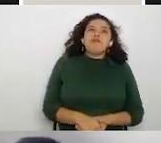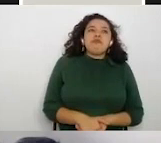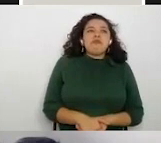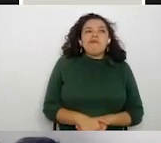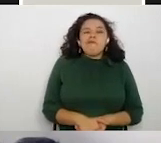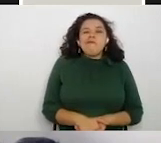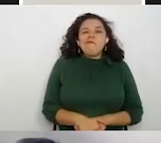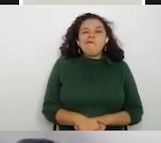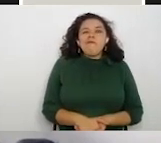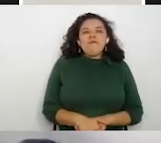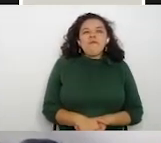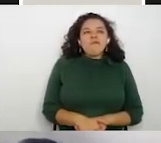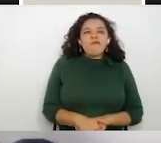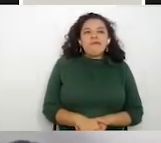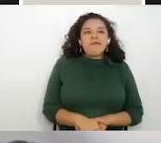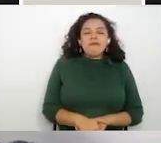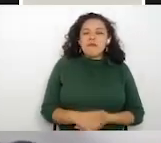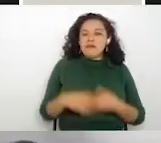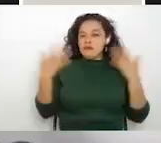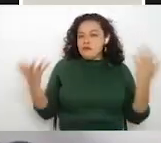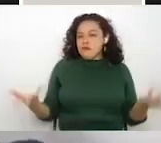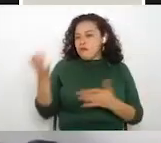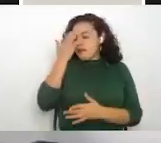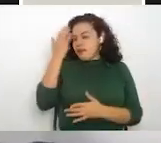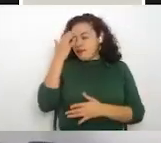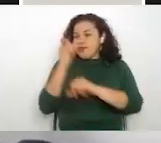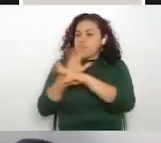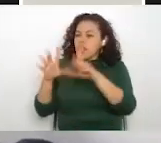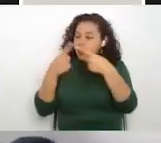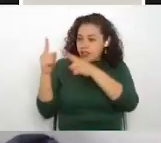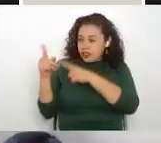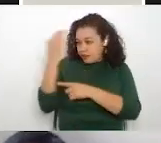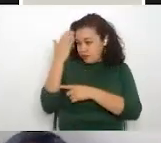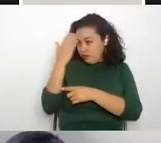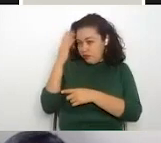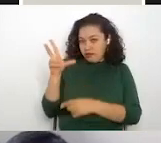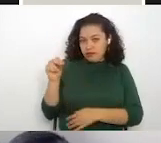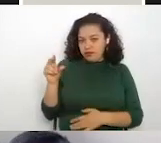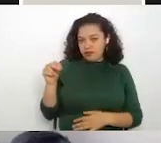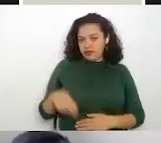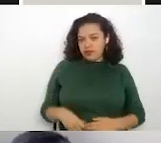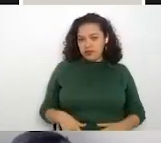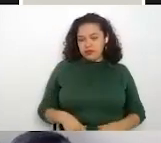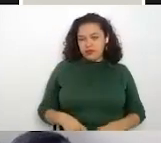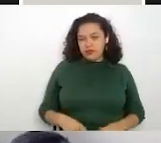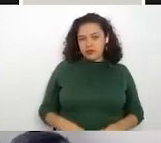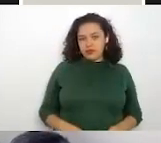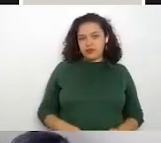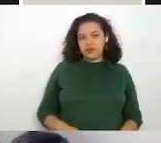va a conocer información diferente o no va a